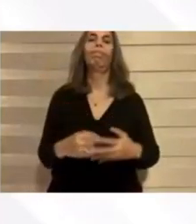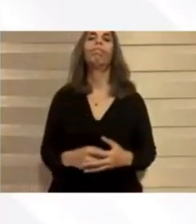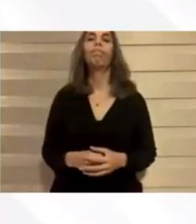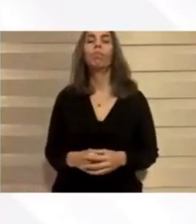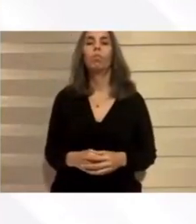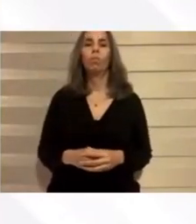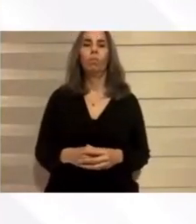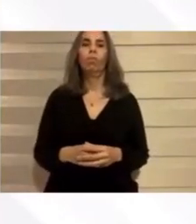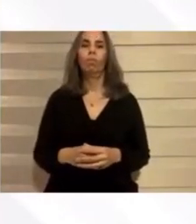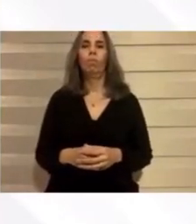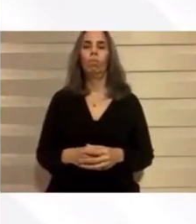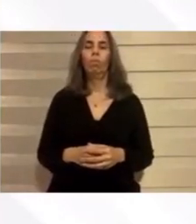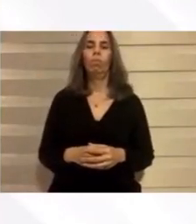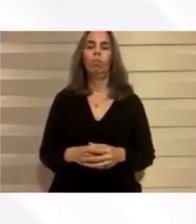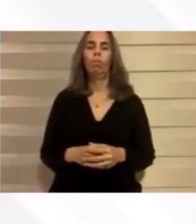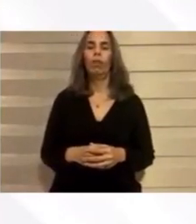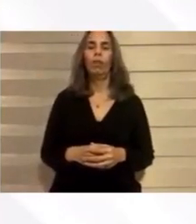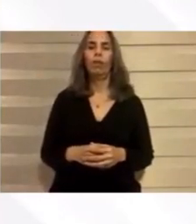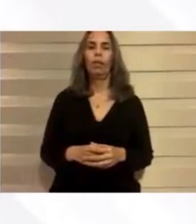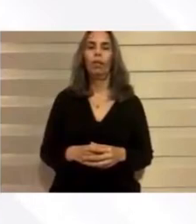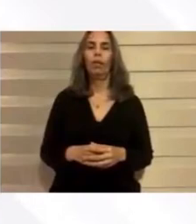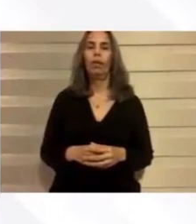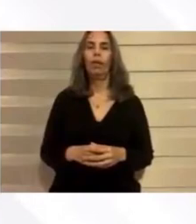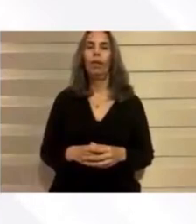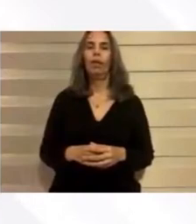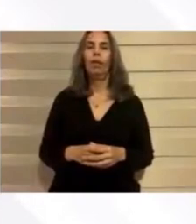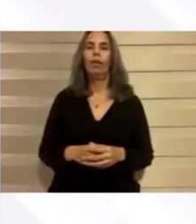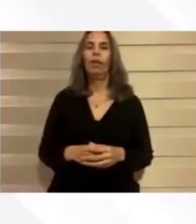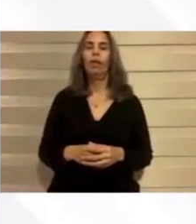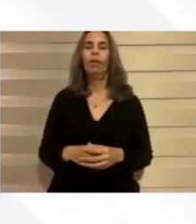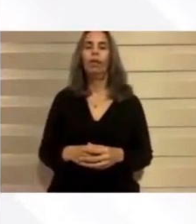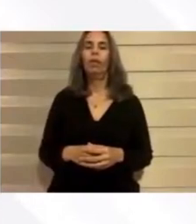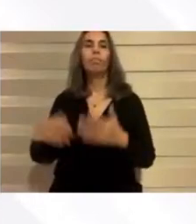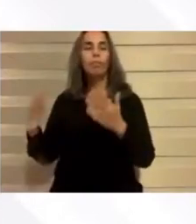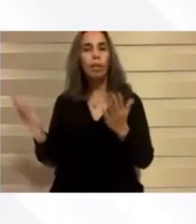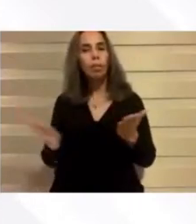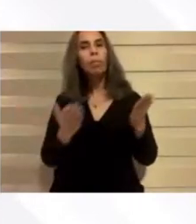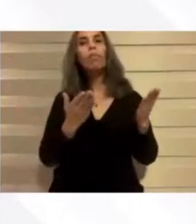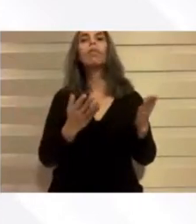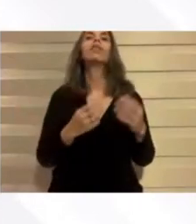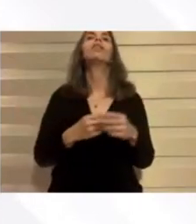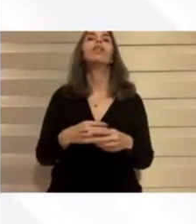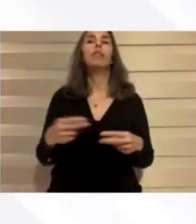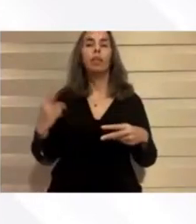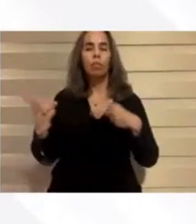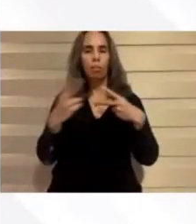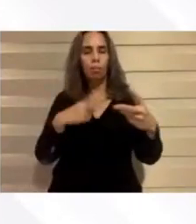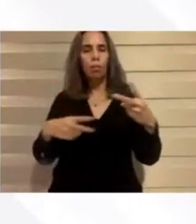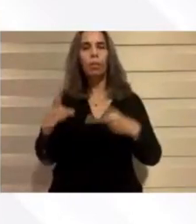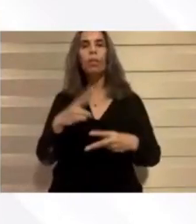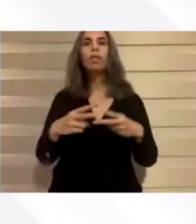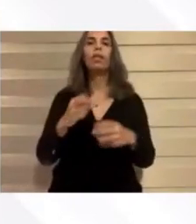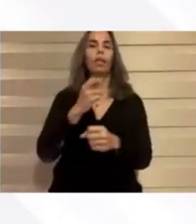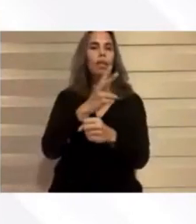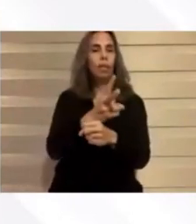Damos la más cordial bienvenida a los invitados de hoy.